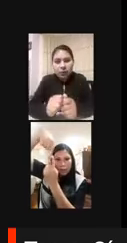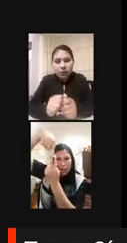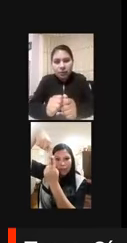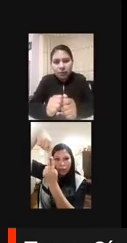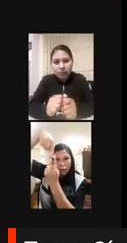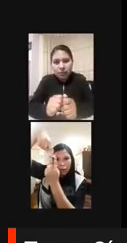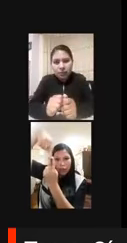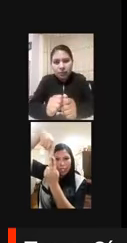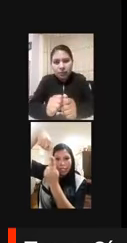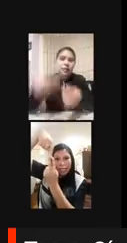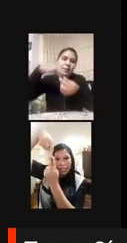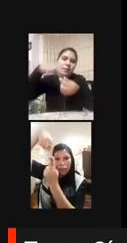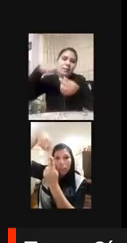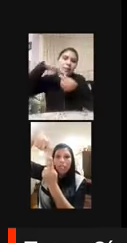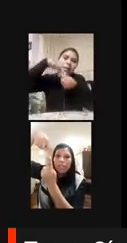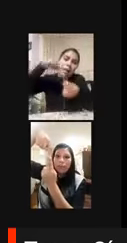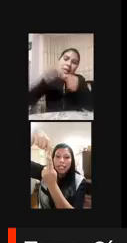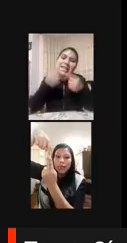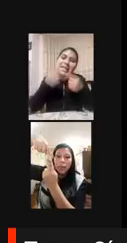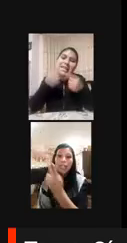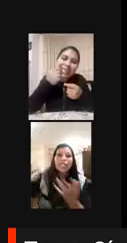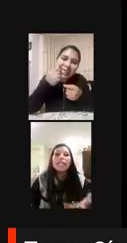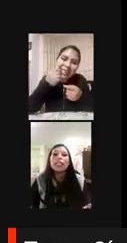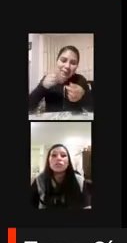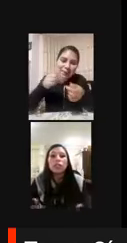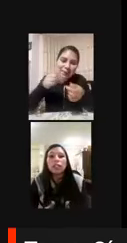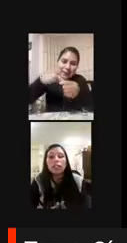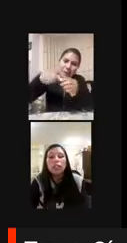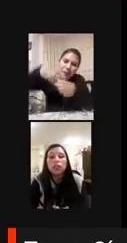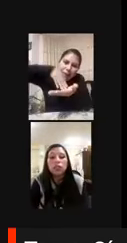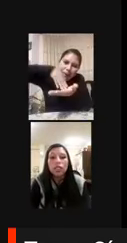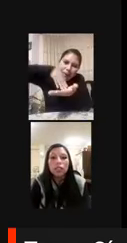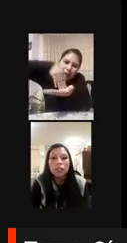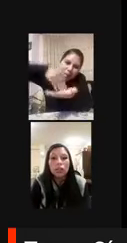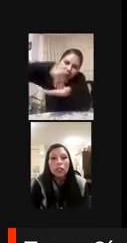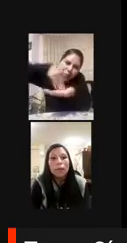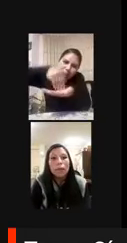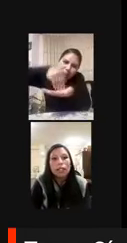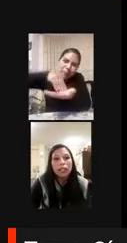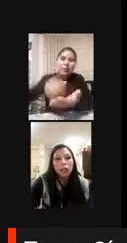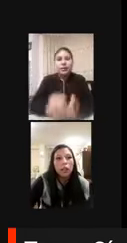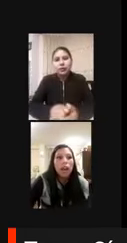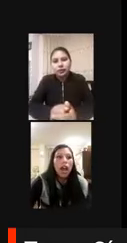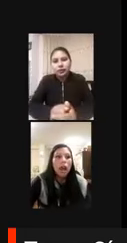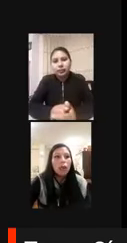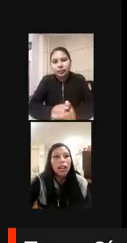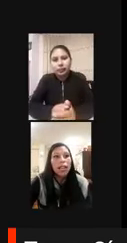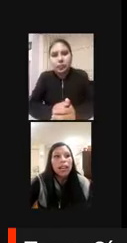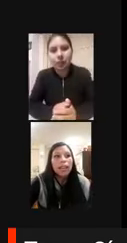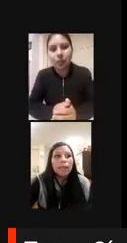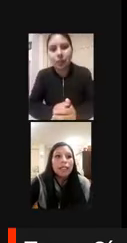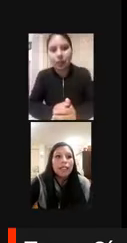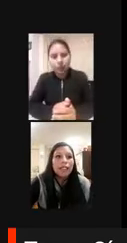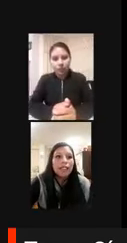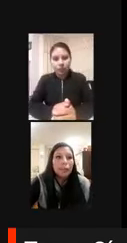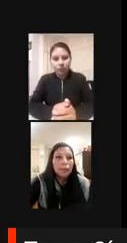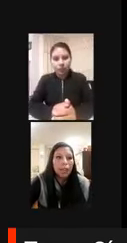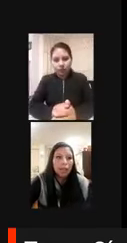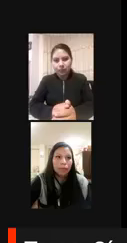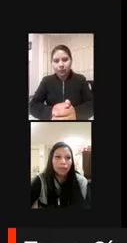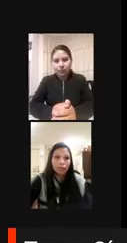va bailando, se va saliendo y empieza a moverse y los dientecitos se van perdiendo a una edad